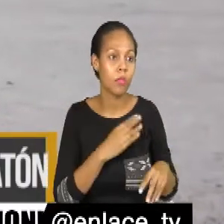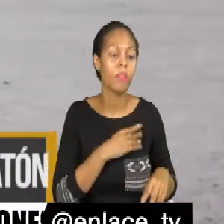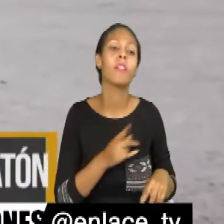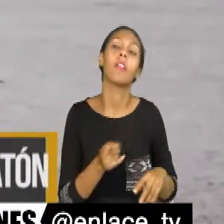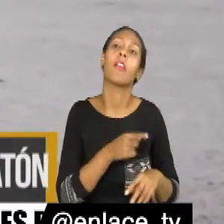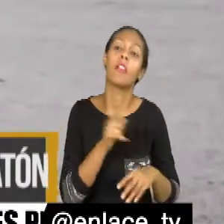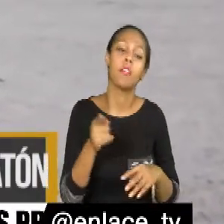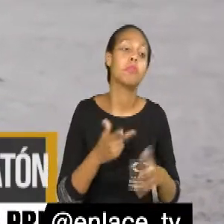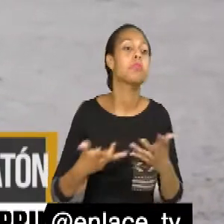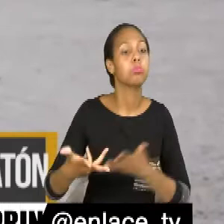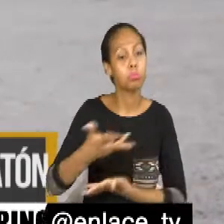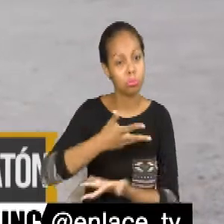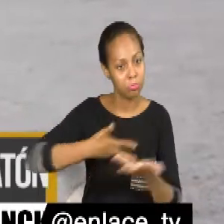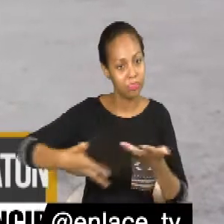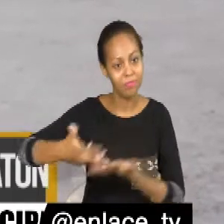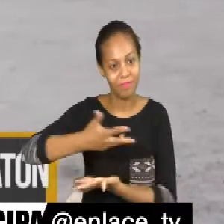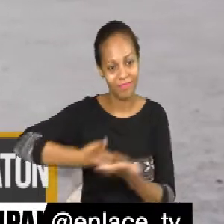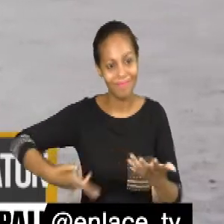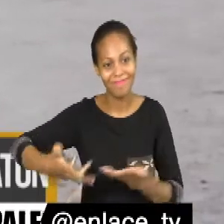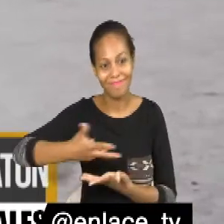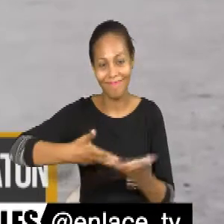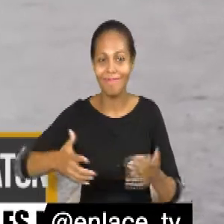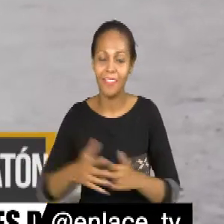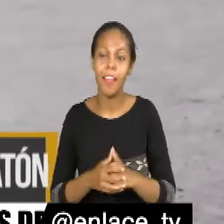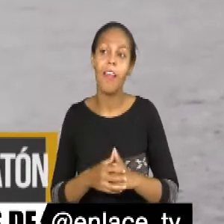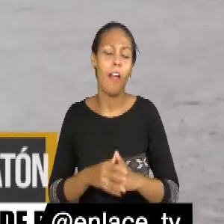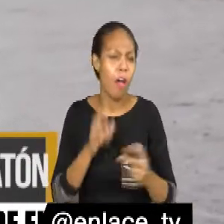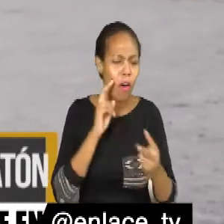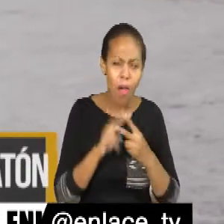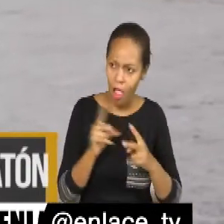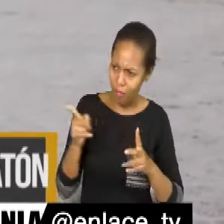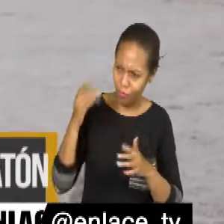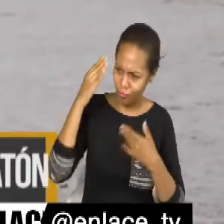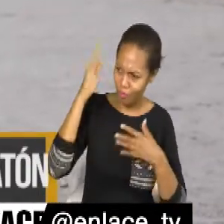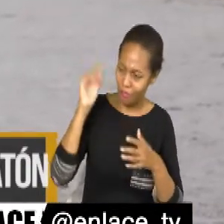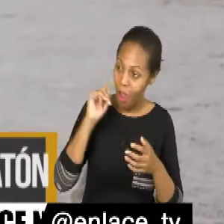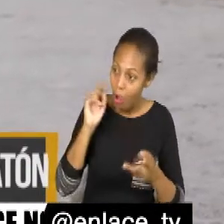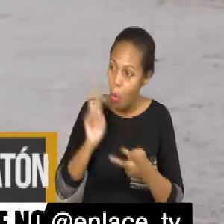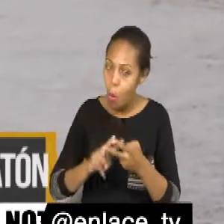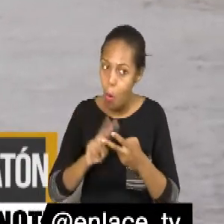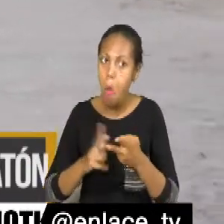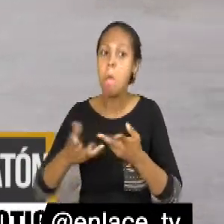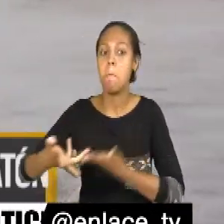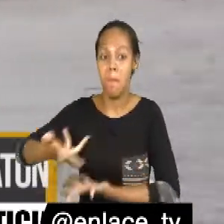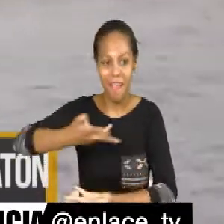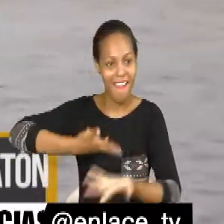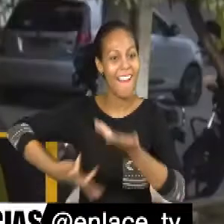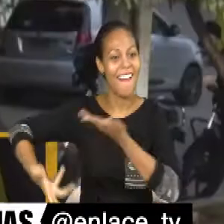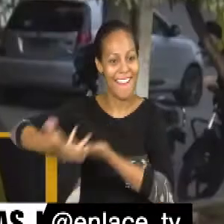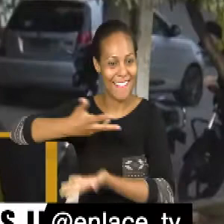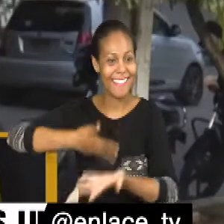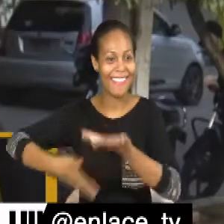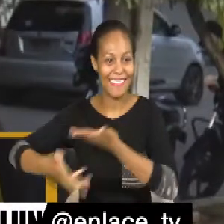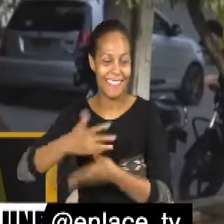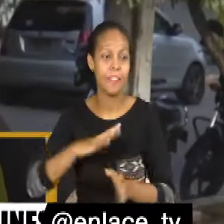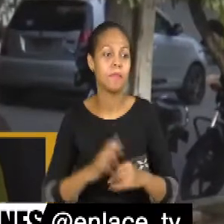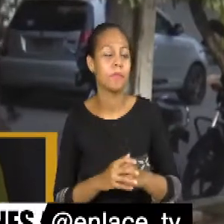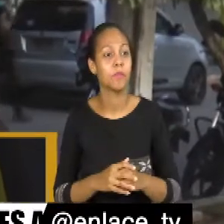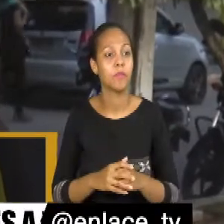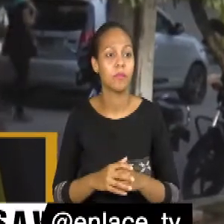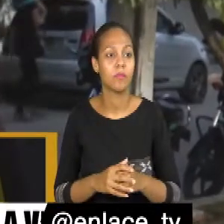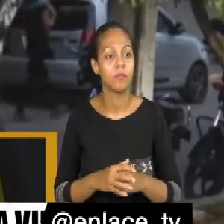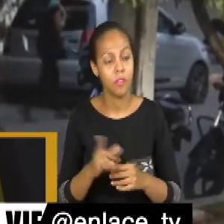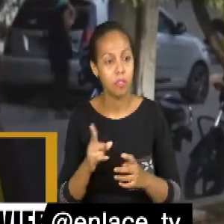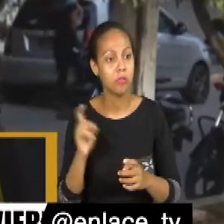más se integren y conozcamos compañeros que no conocíamos y nos integremos mucho más con ellos. Venir a recrearnos un rato y traer a